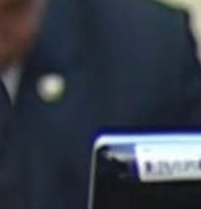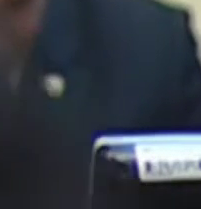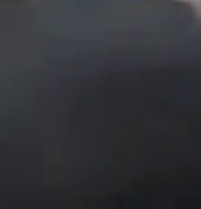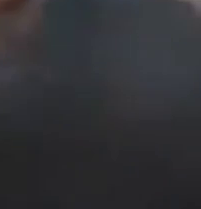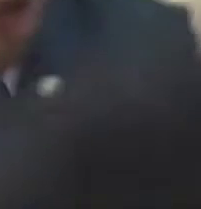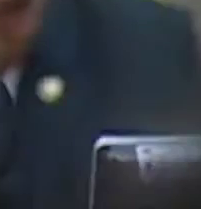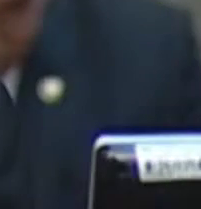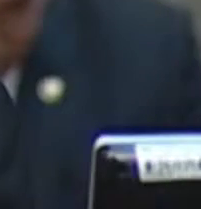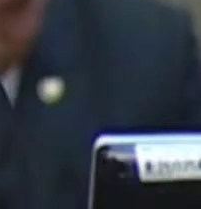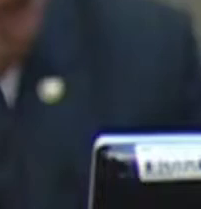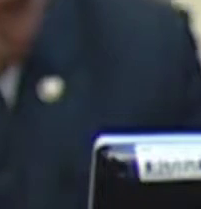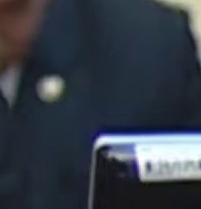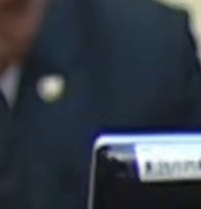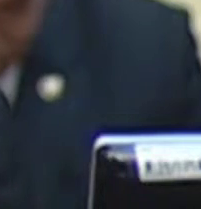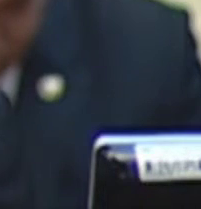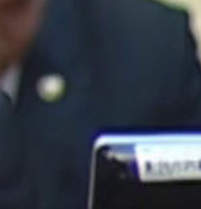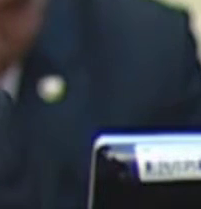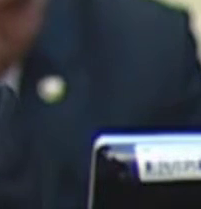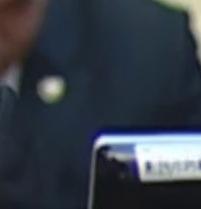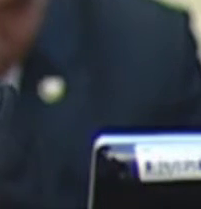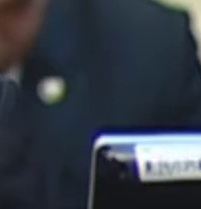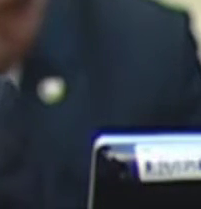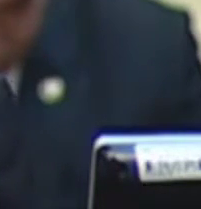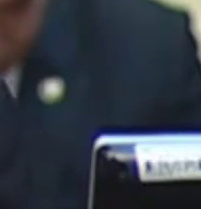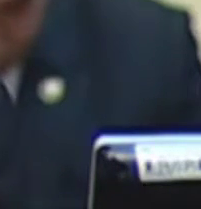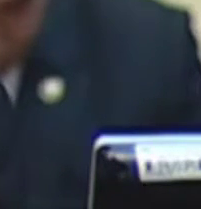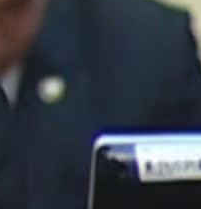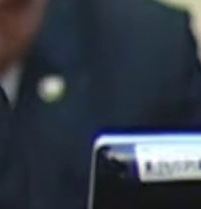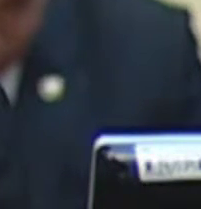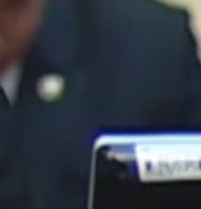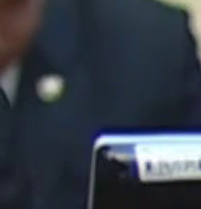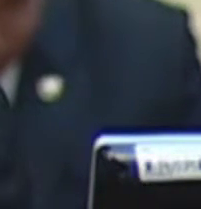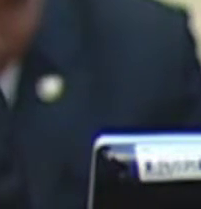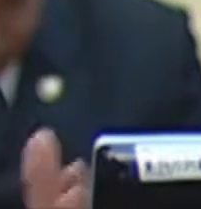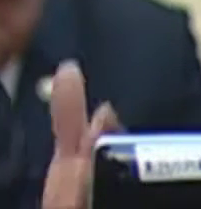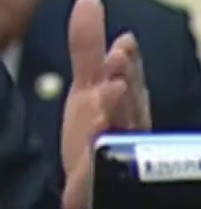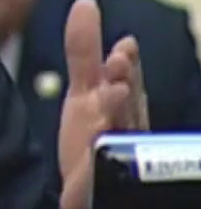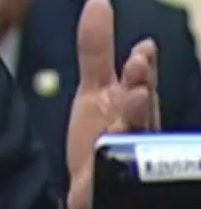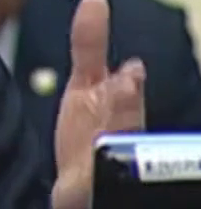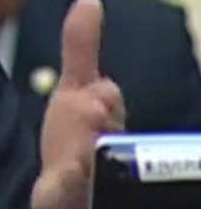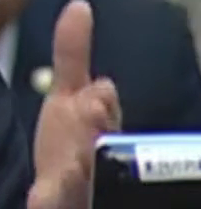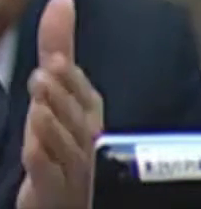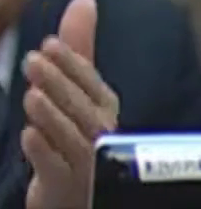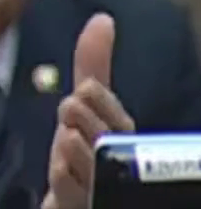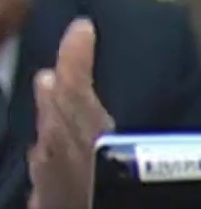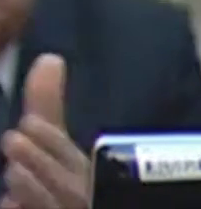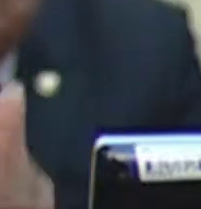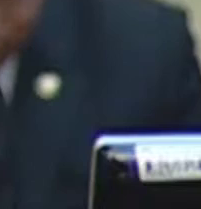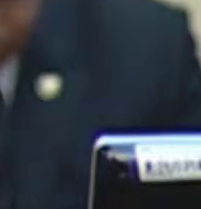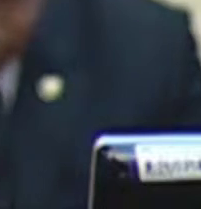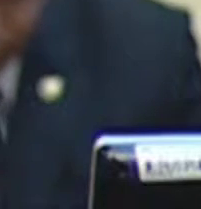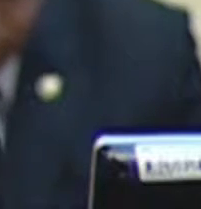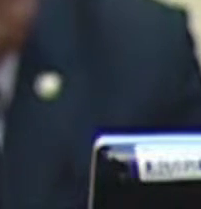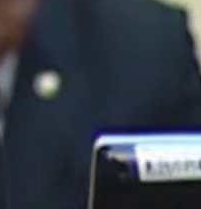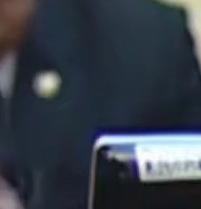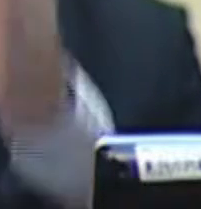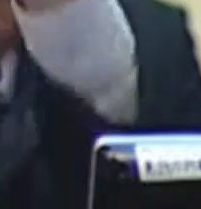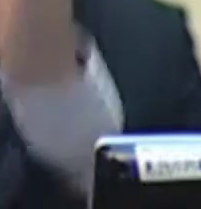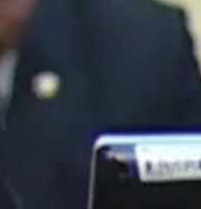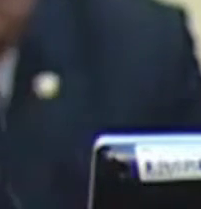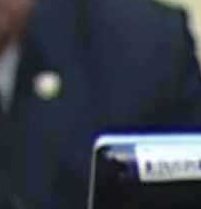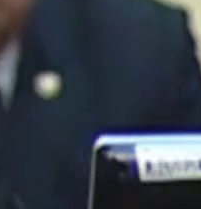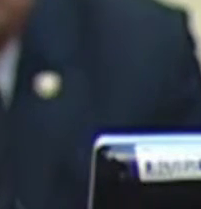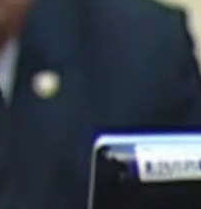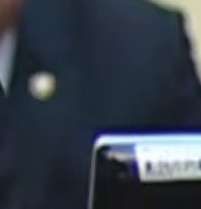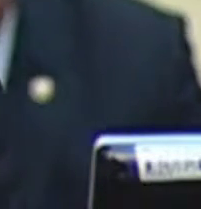tienen posibilidades de desarrollarse y que muchas veces se encuentran entre dos grandes muros. Por